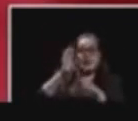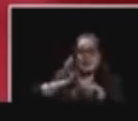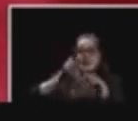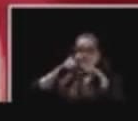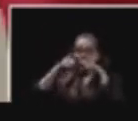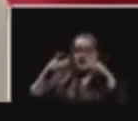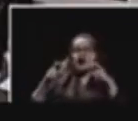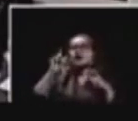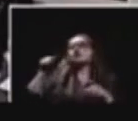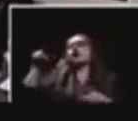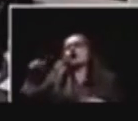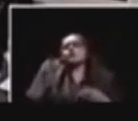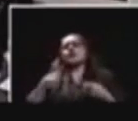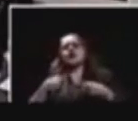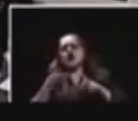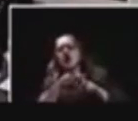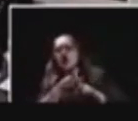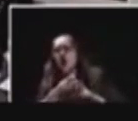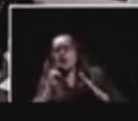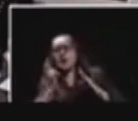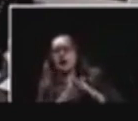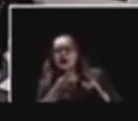menos.